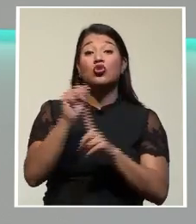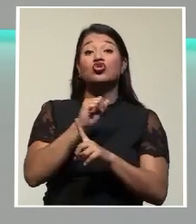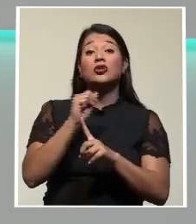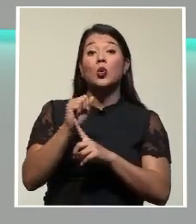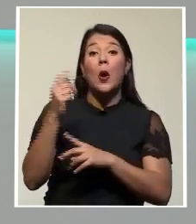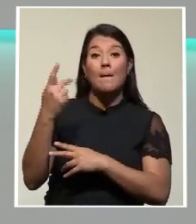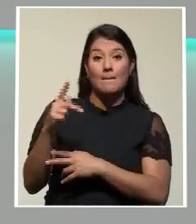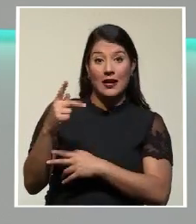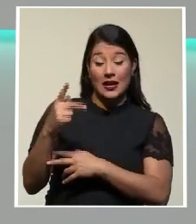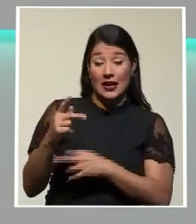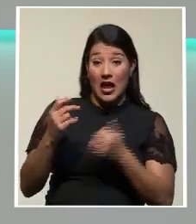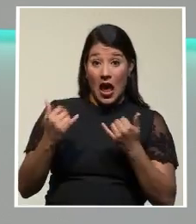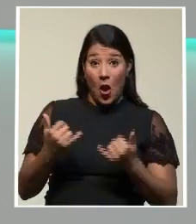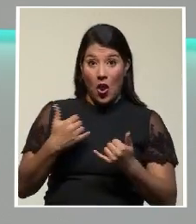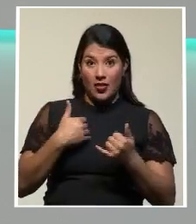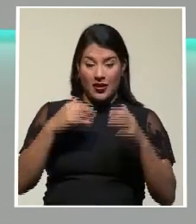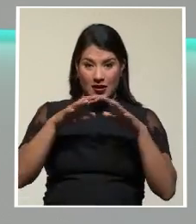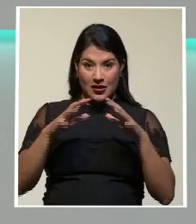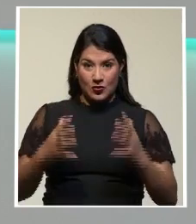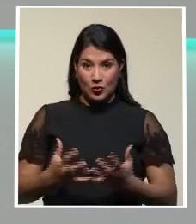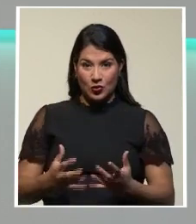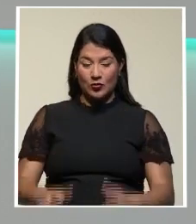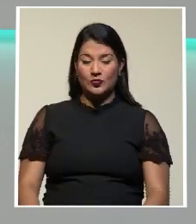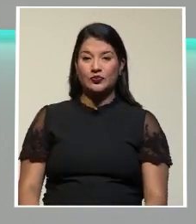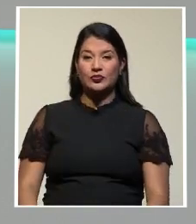peligrosa en la que está el mundo.